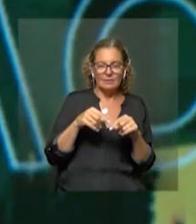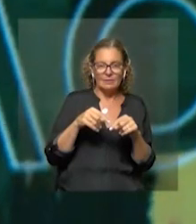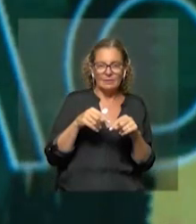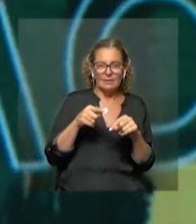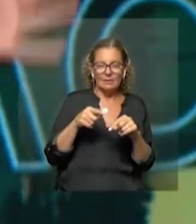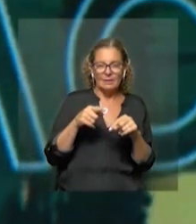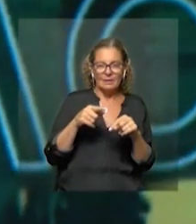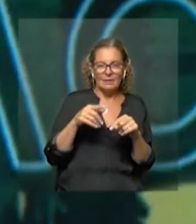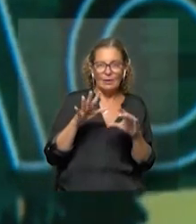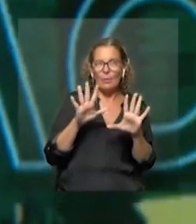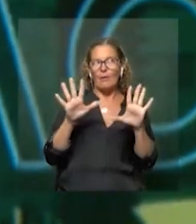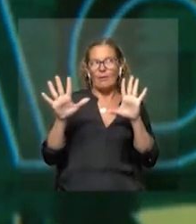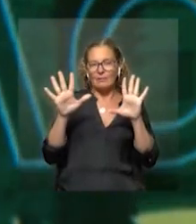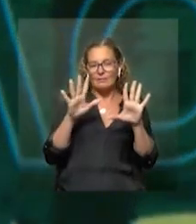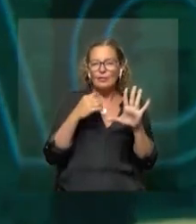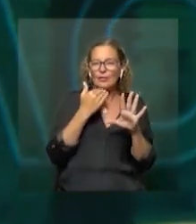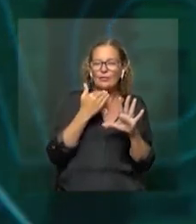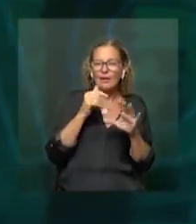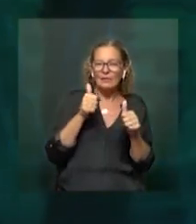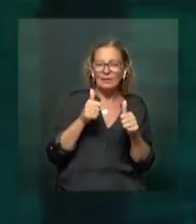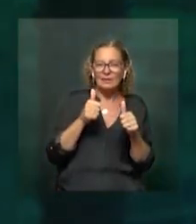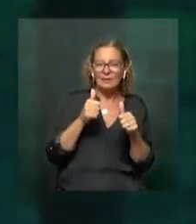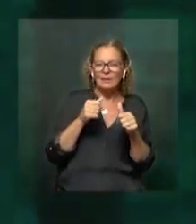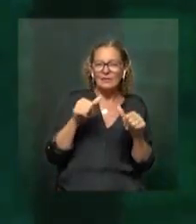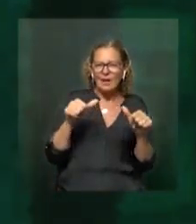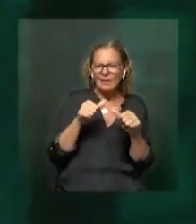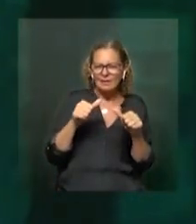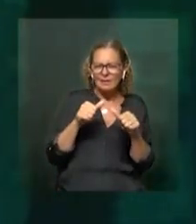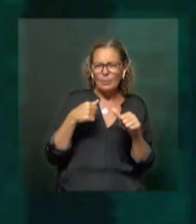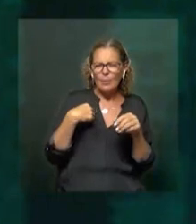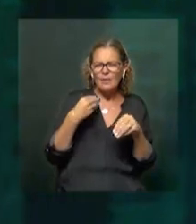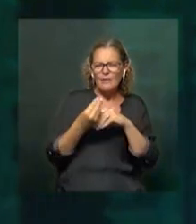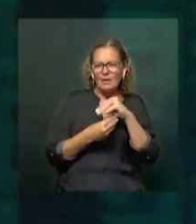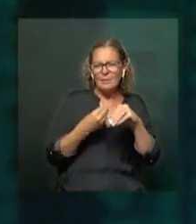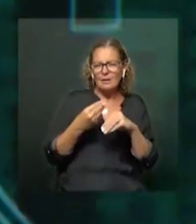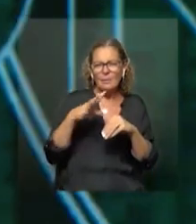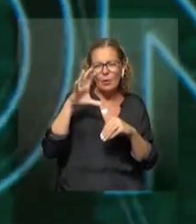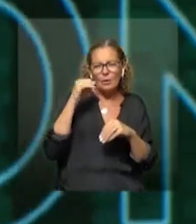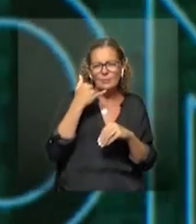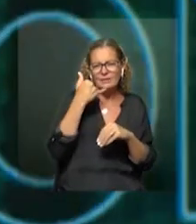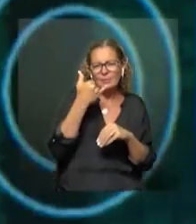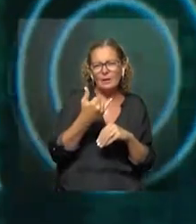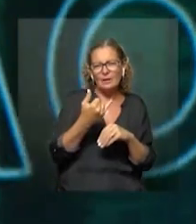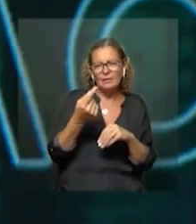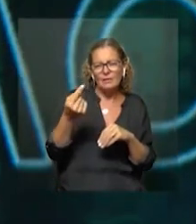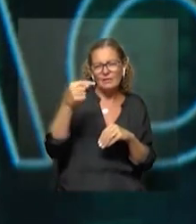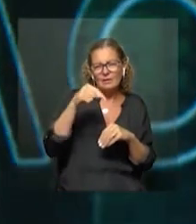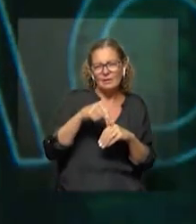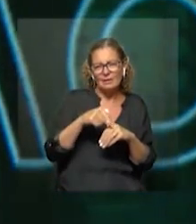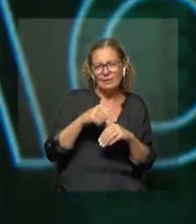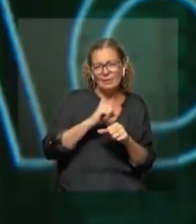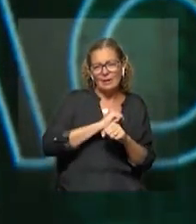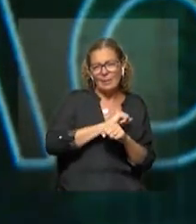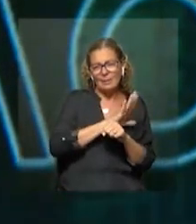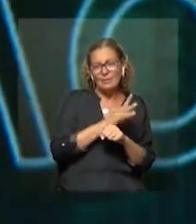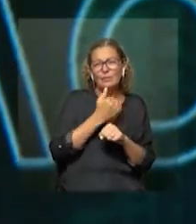como dicen ahora en nervio no sabía bien que iba a ser la verdad era como que mi familia me acuerdo que me llamaron me dijeron Agus O sea hay una